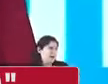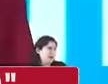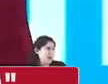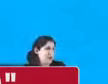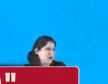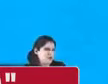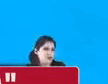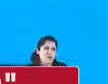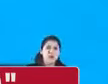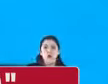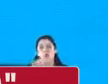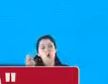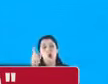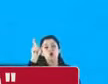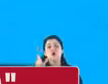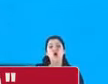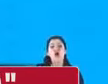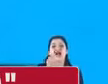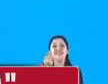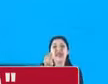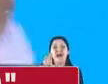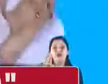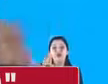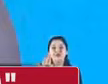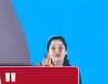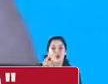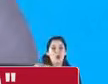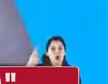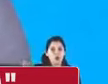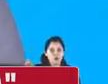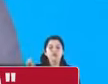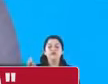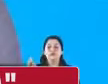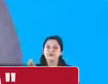el otro candidato y también